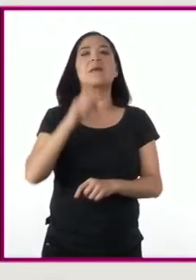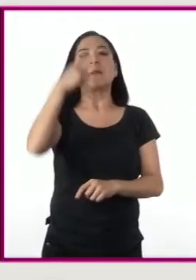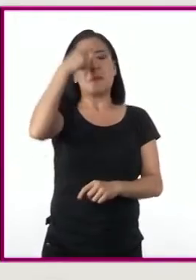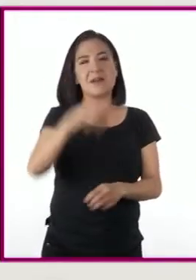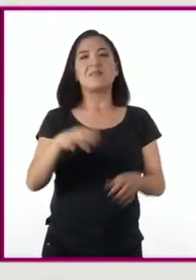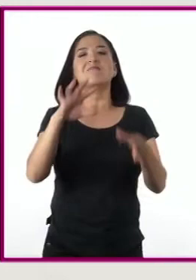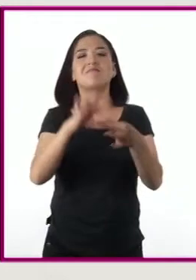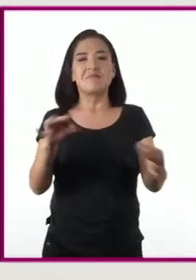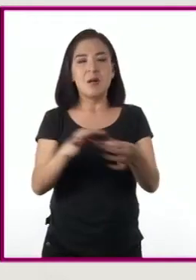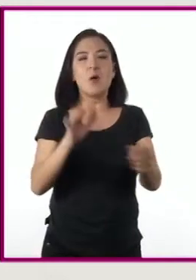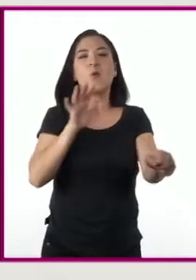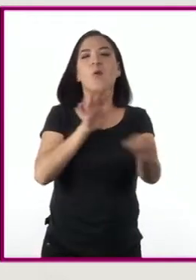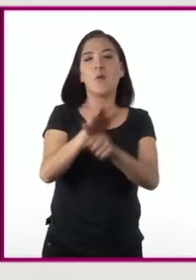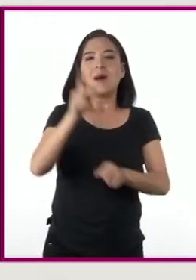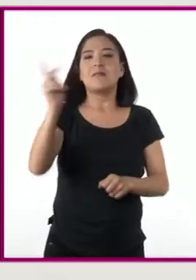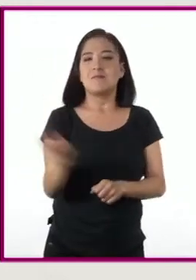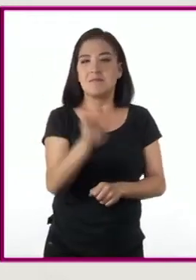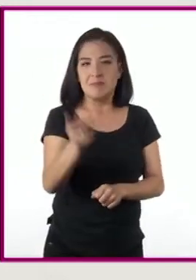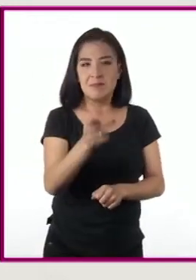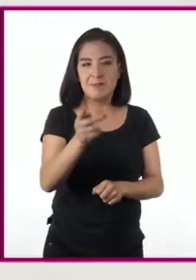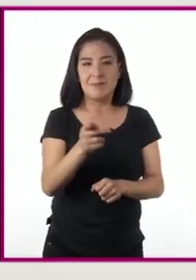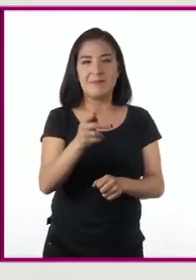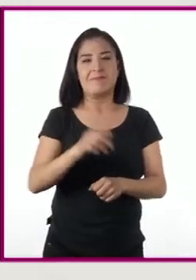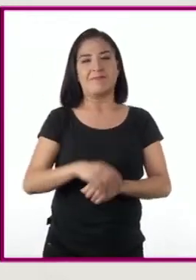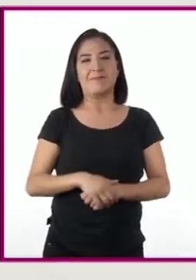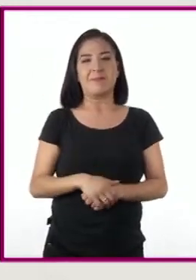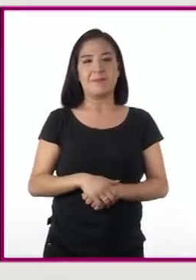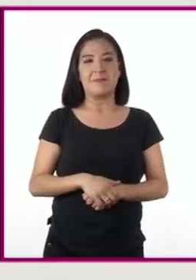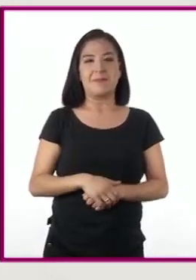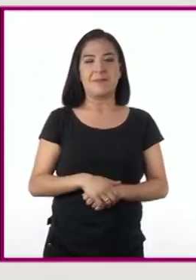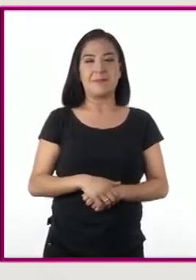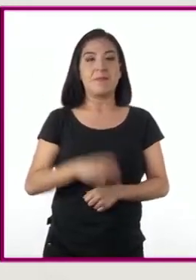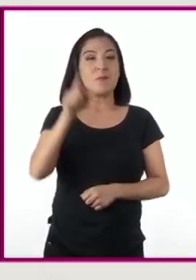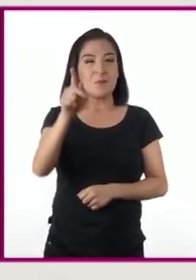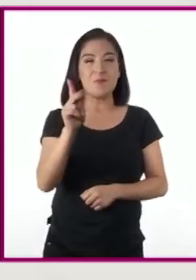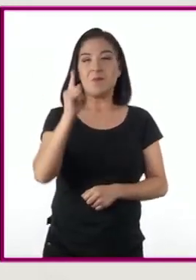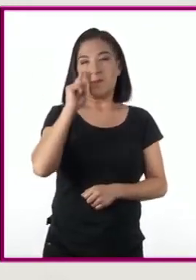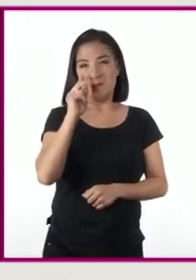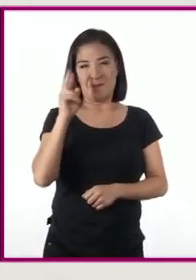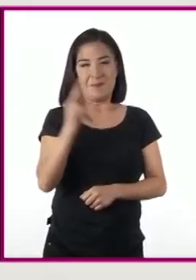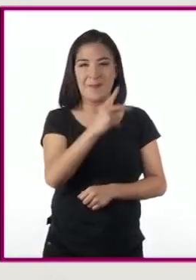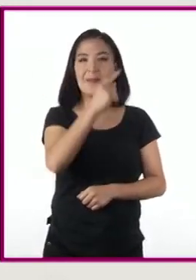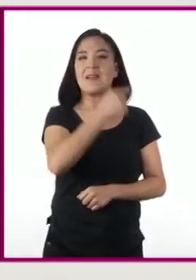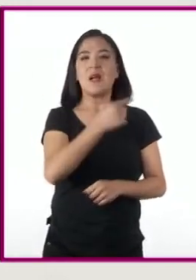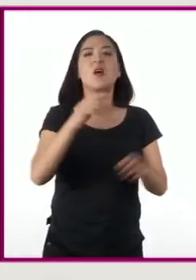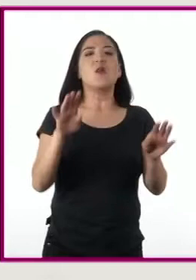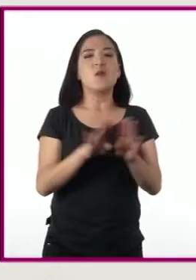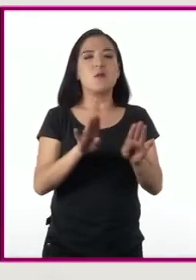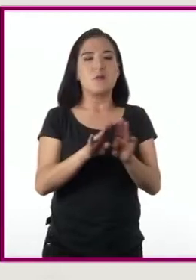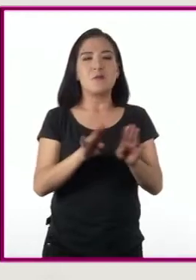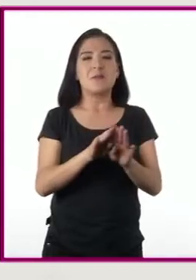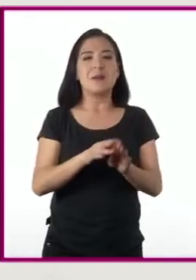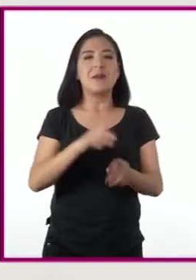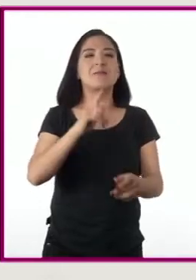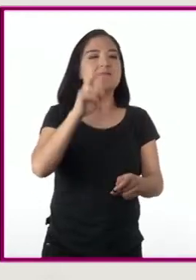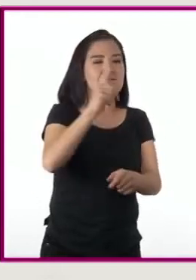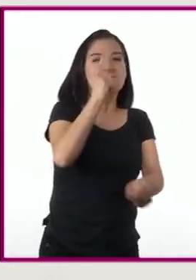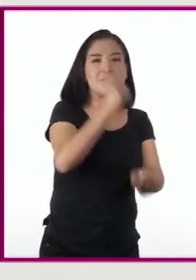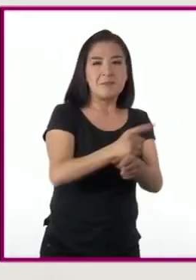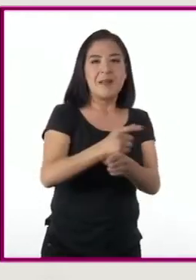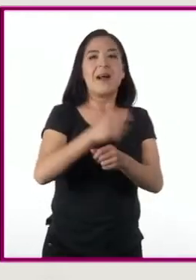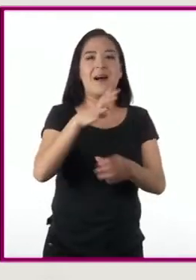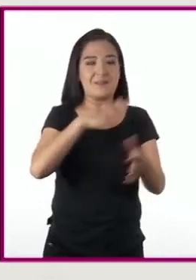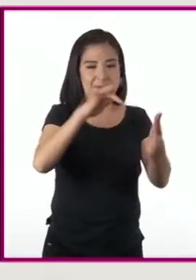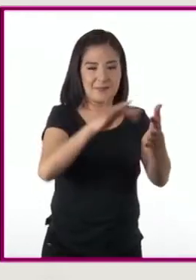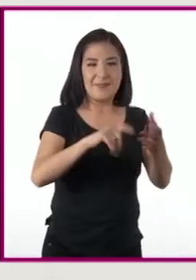marcar cuáles son las preguntas por un lado. Como observarán, es una manera eficaz para encontrar los datos